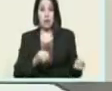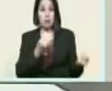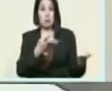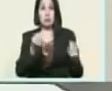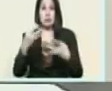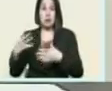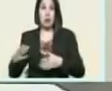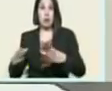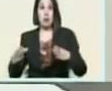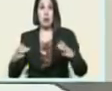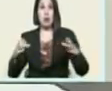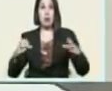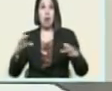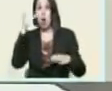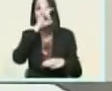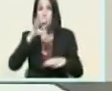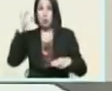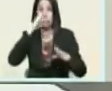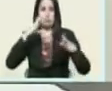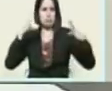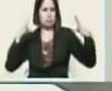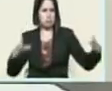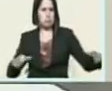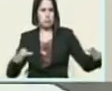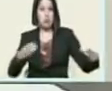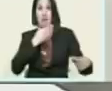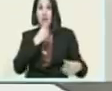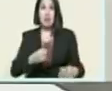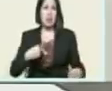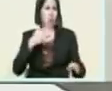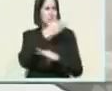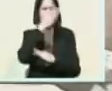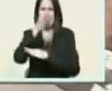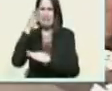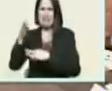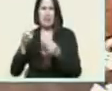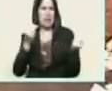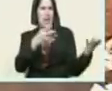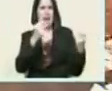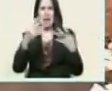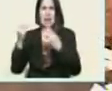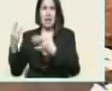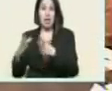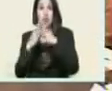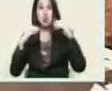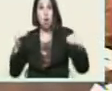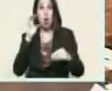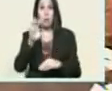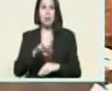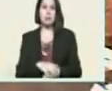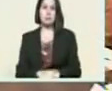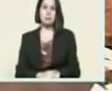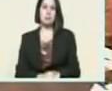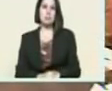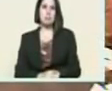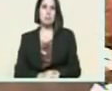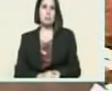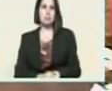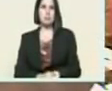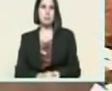del pernil navideño 2017. Va a llegar a todos los hogares del país. A todos los hogares.